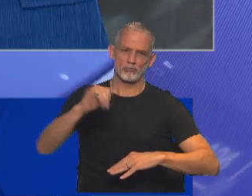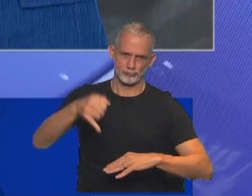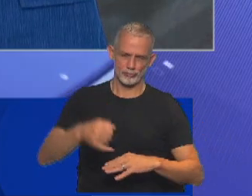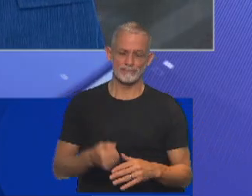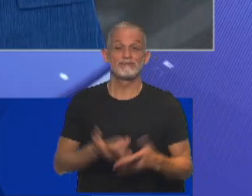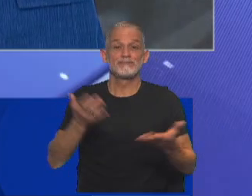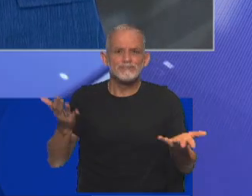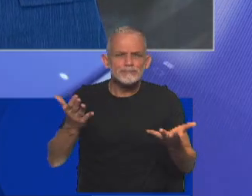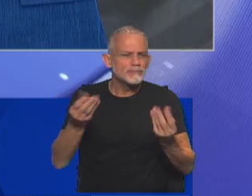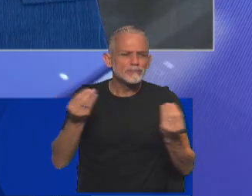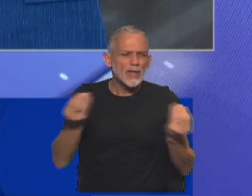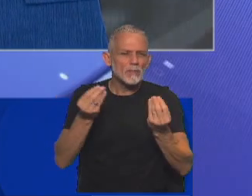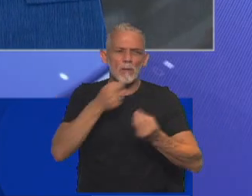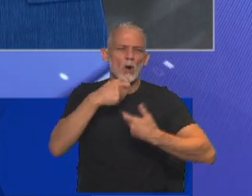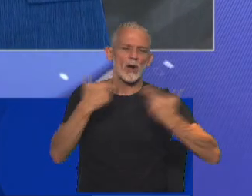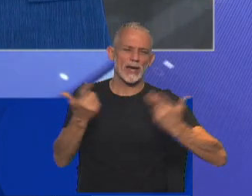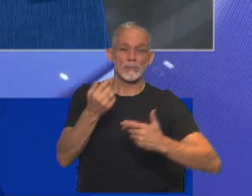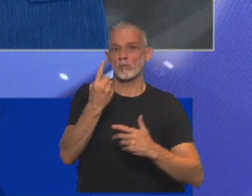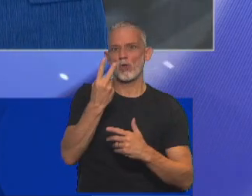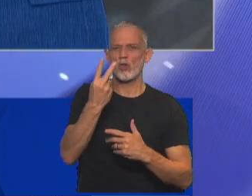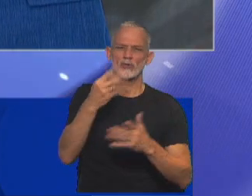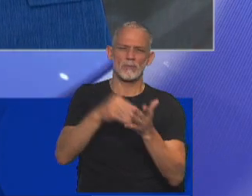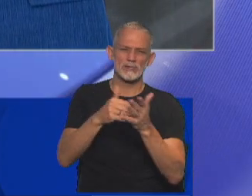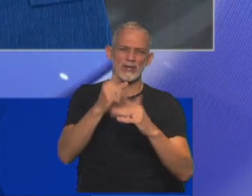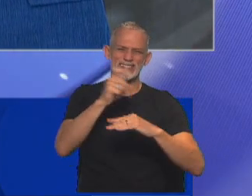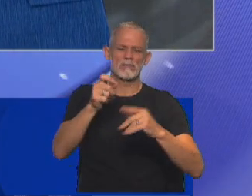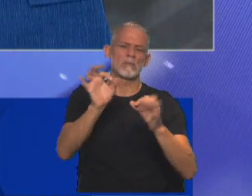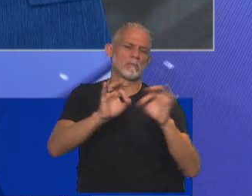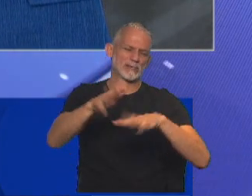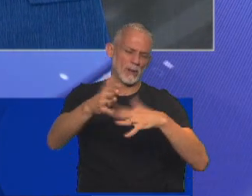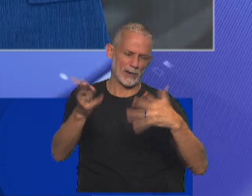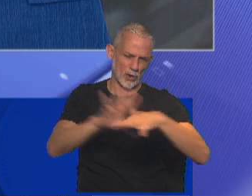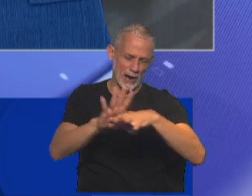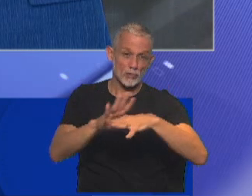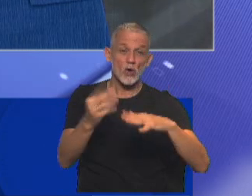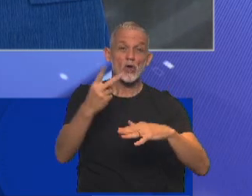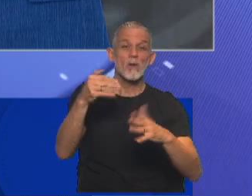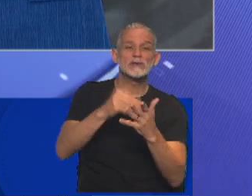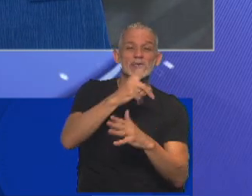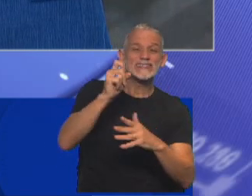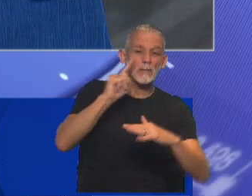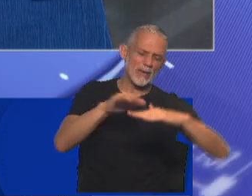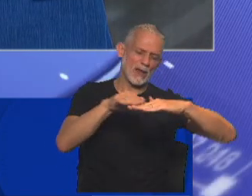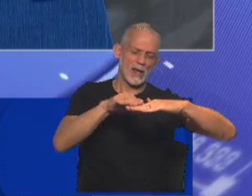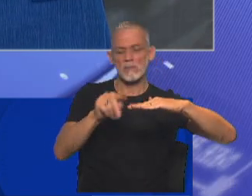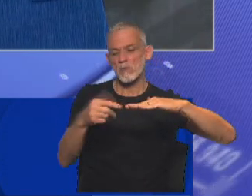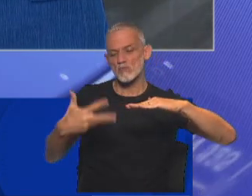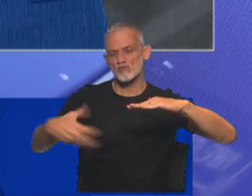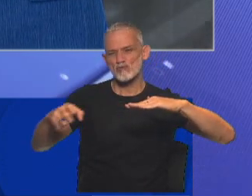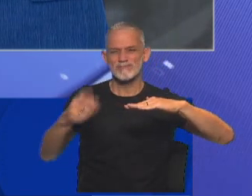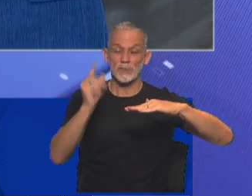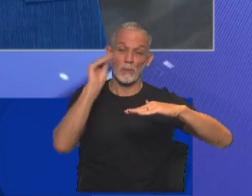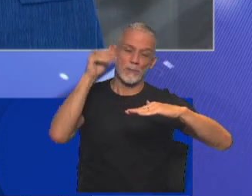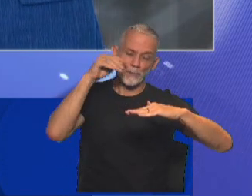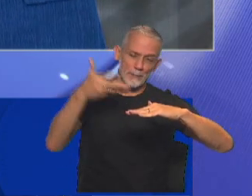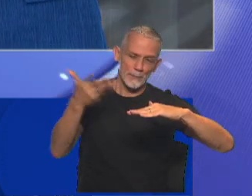Y ahí lo que está sucediendo es que tal vez alguien que tiene, eso es estimativo lo que estamos pasando, 2.100.000, podría tener algún plus